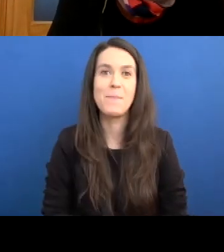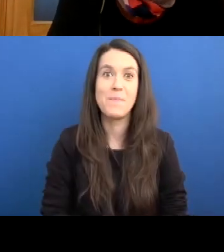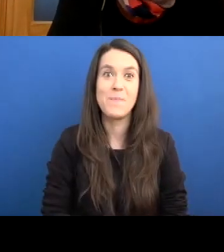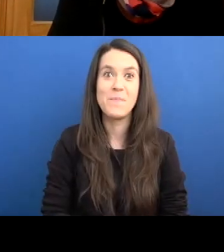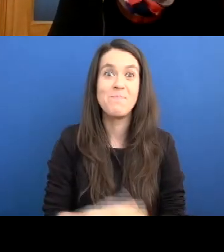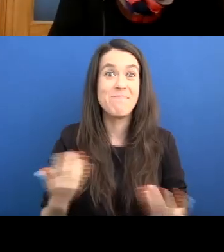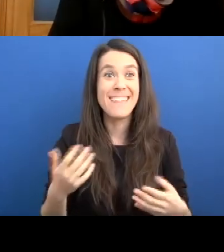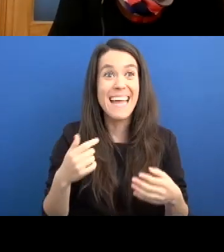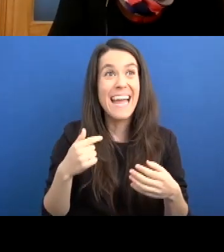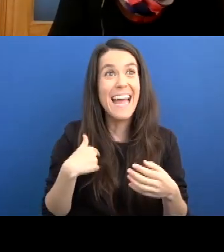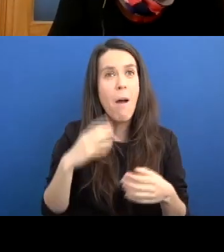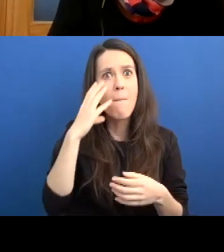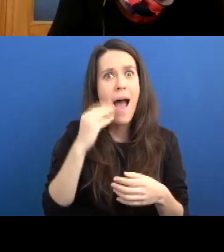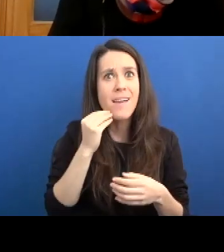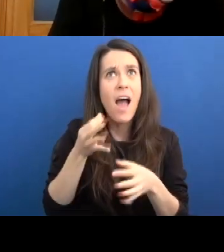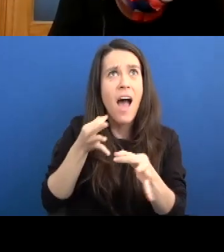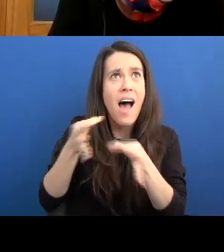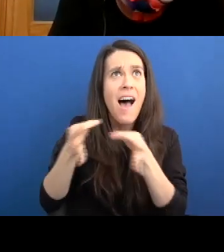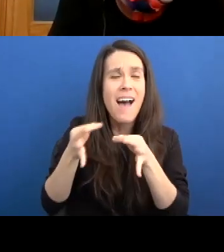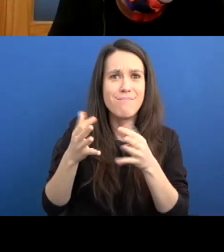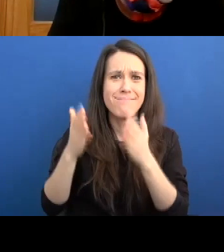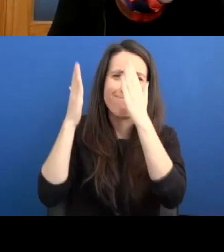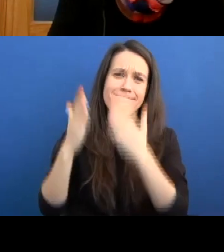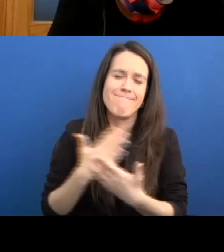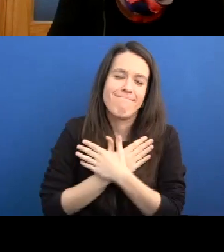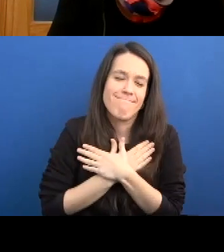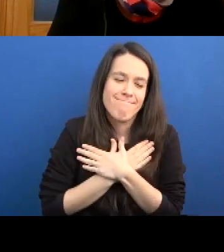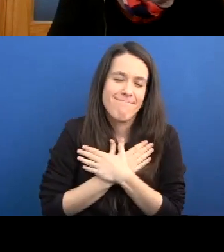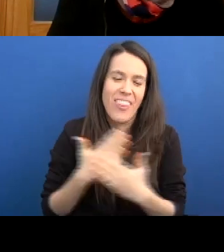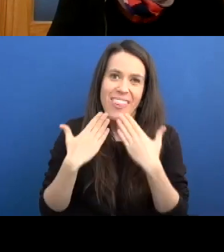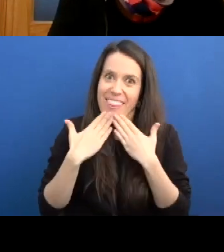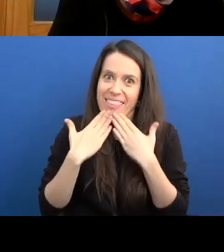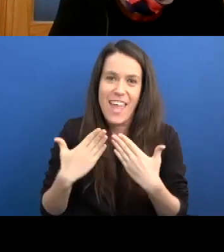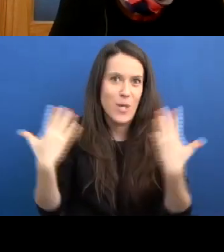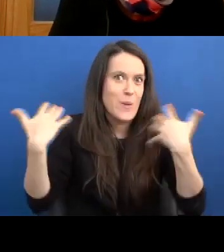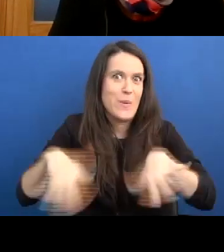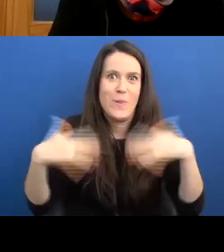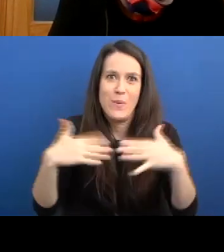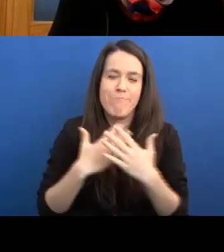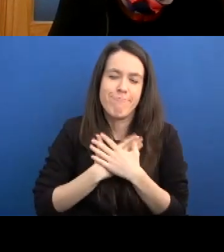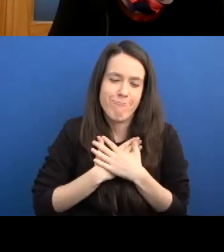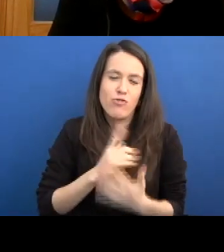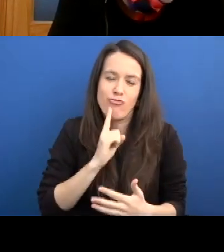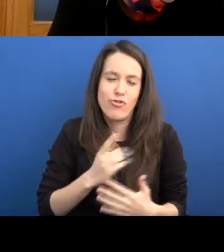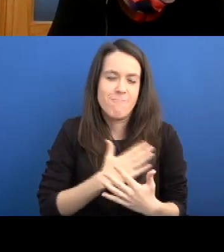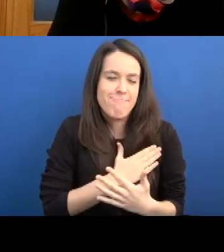alemán e inglés. No hay palabras para describir a Maya y la gratitud que le tenemos.